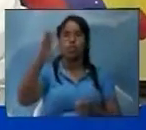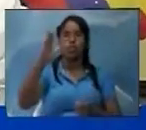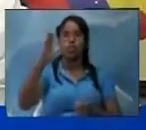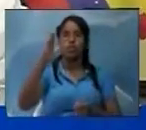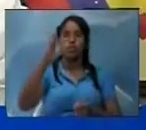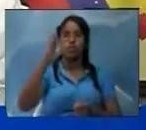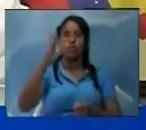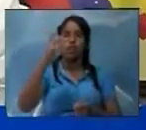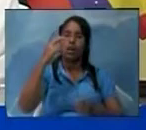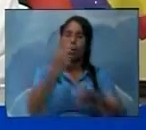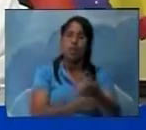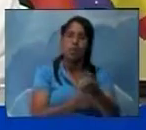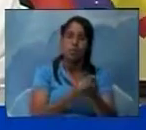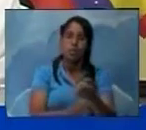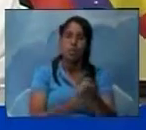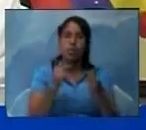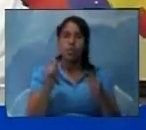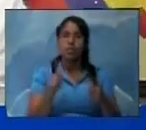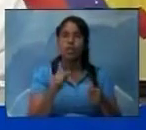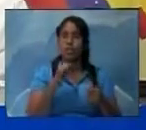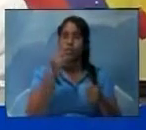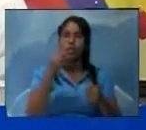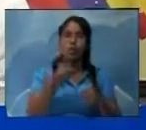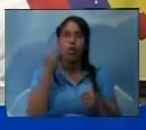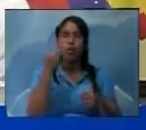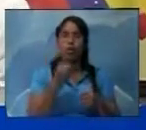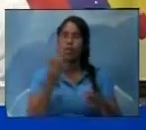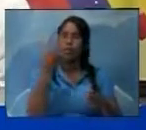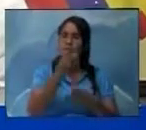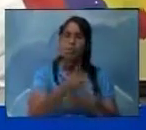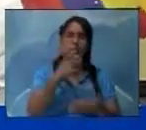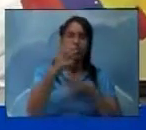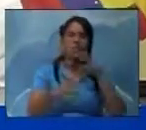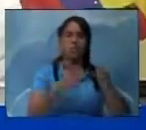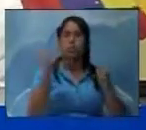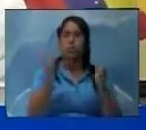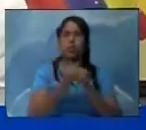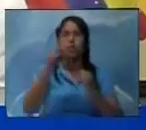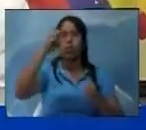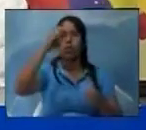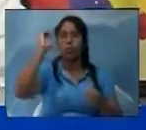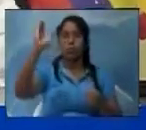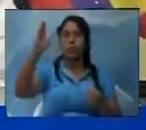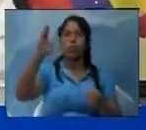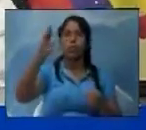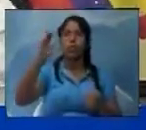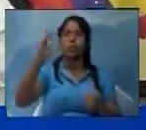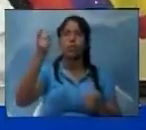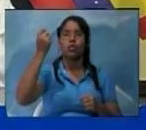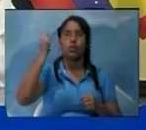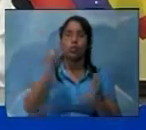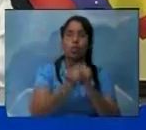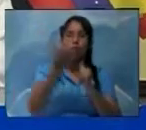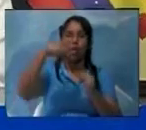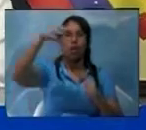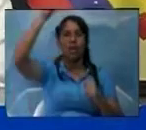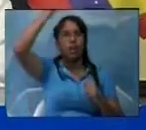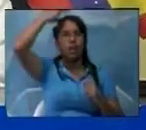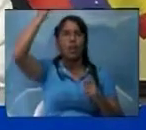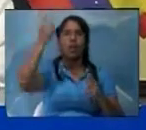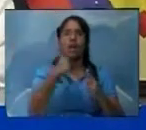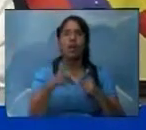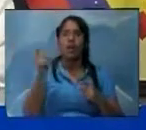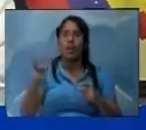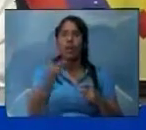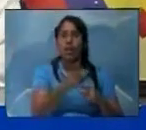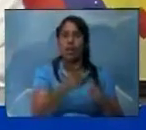Señor. Hermano, estos muchachos se metieron en problemas con Dios, con el rey, con los sátrapas,